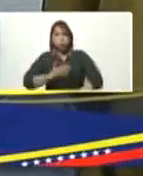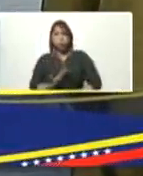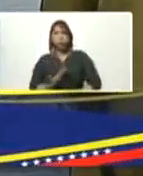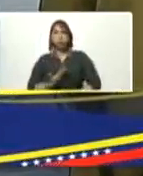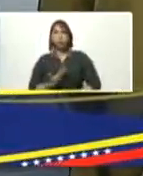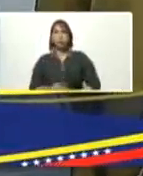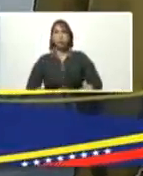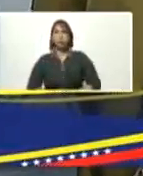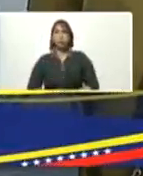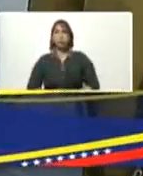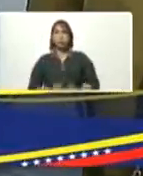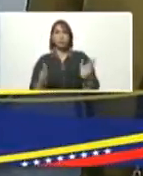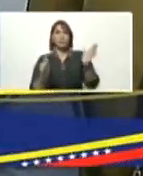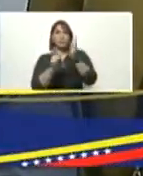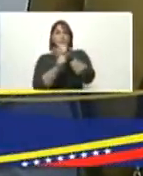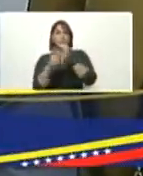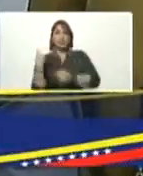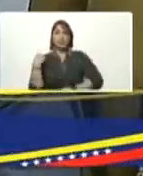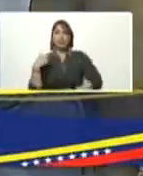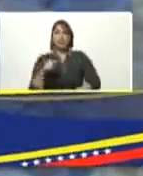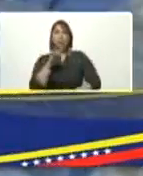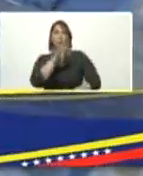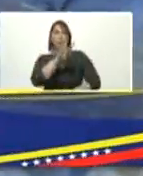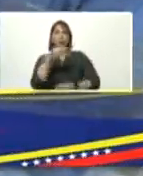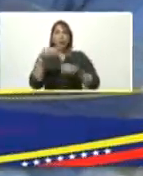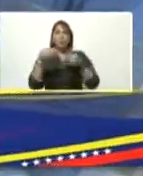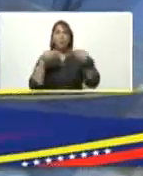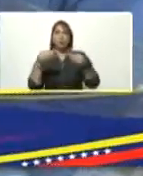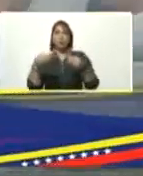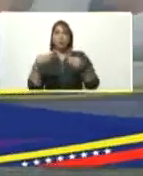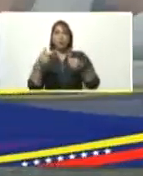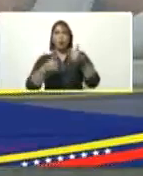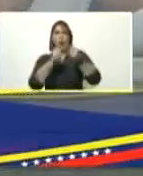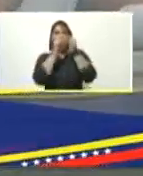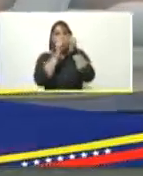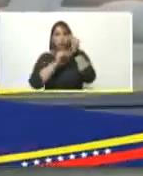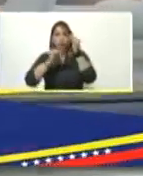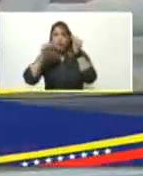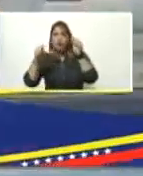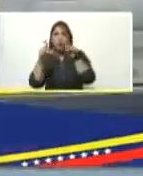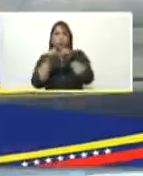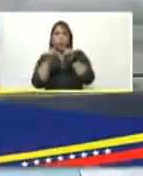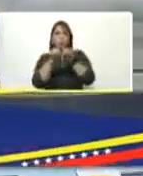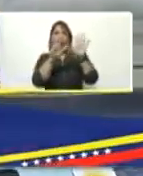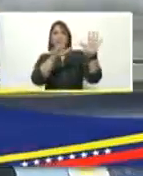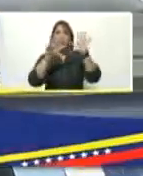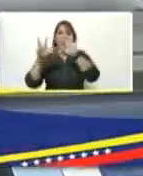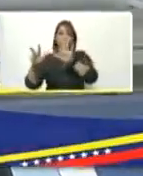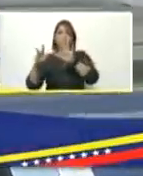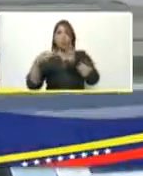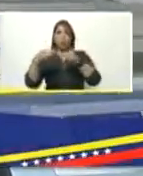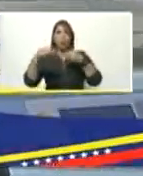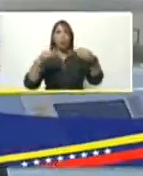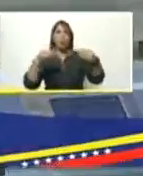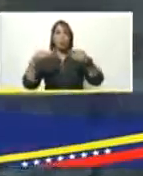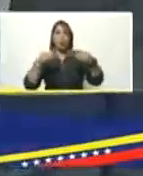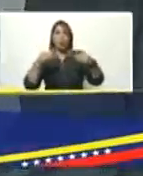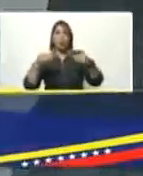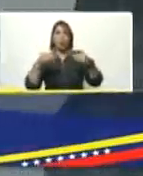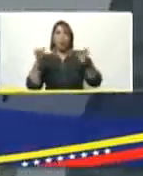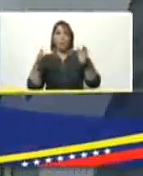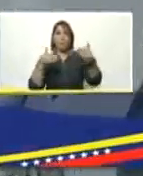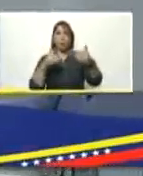se pudo conseguir tener 4 modelos de filtros compatibles con 18 modelos de incubadoras